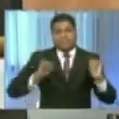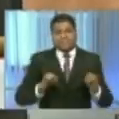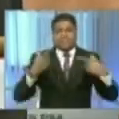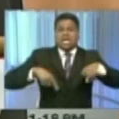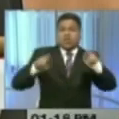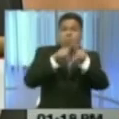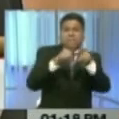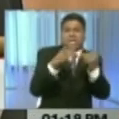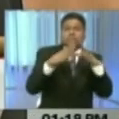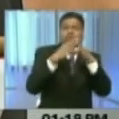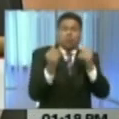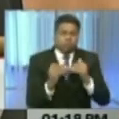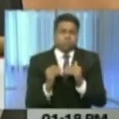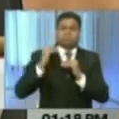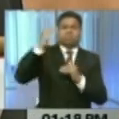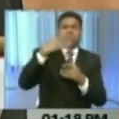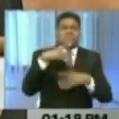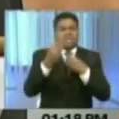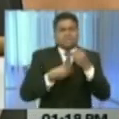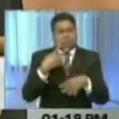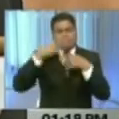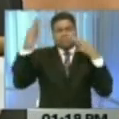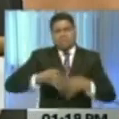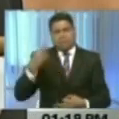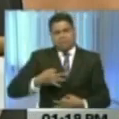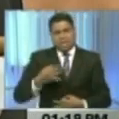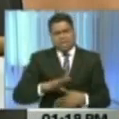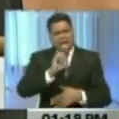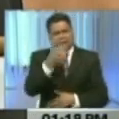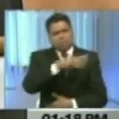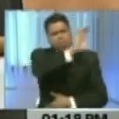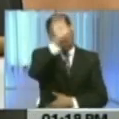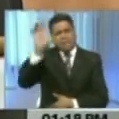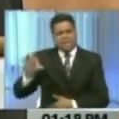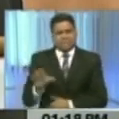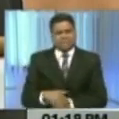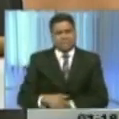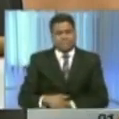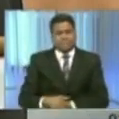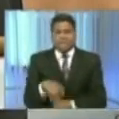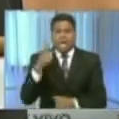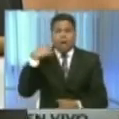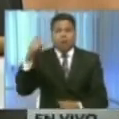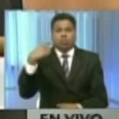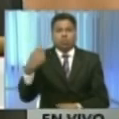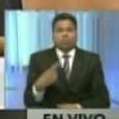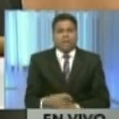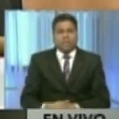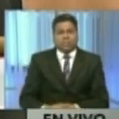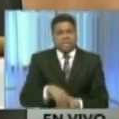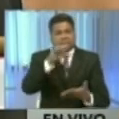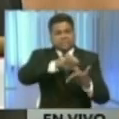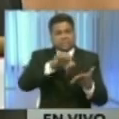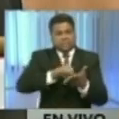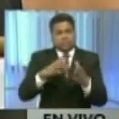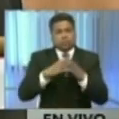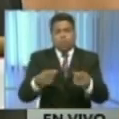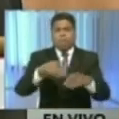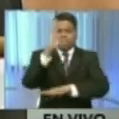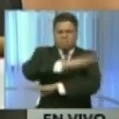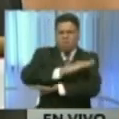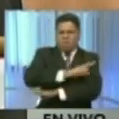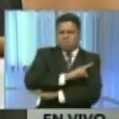igualdad soberana, y hacerlo realidad en unos países que estaban acostumbrados desde los centros imperiales a que se les